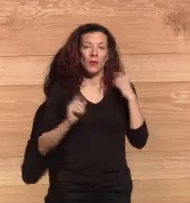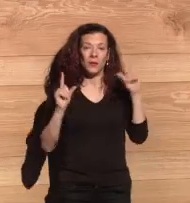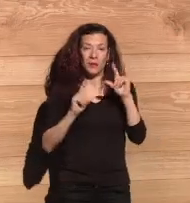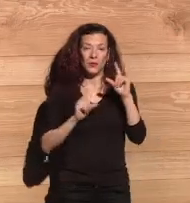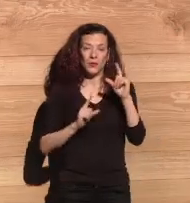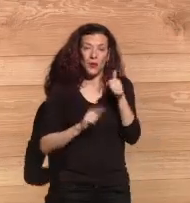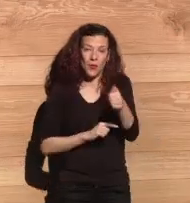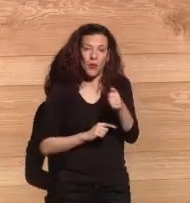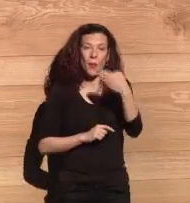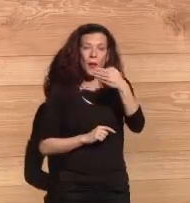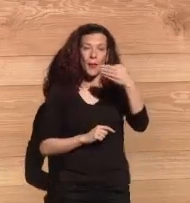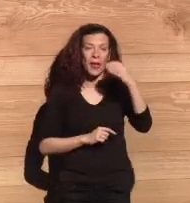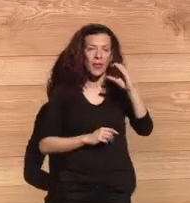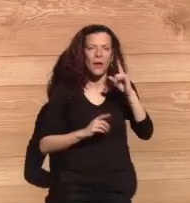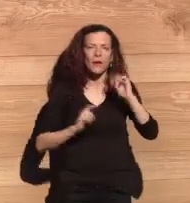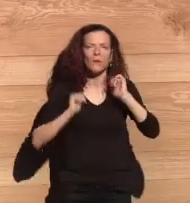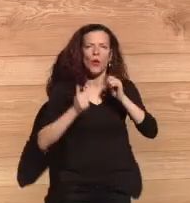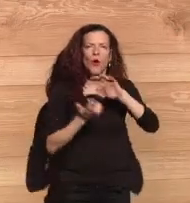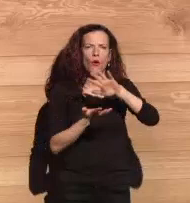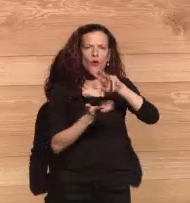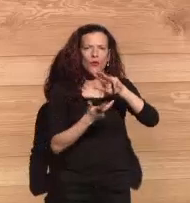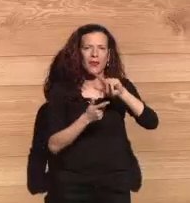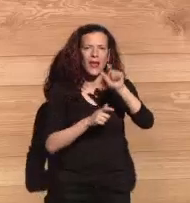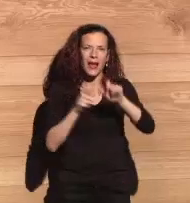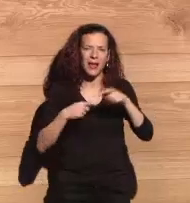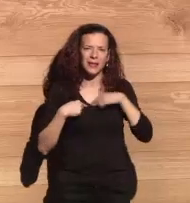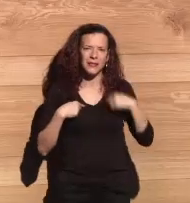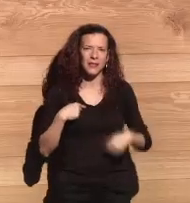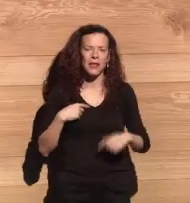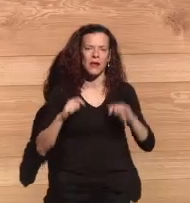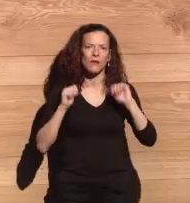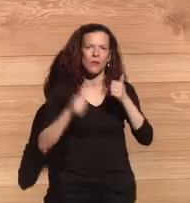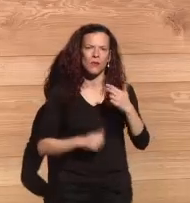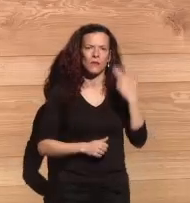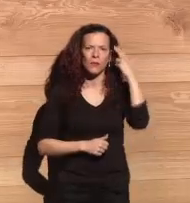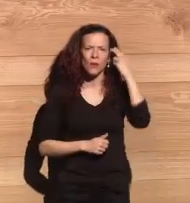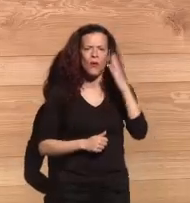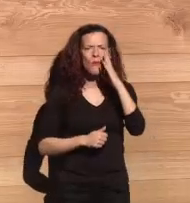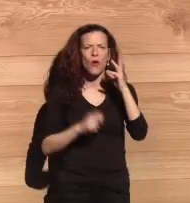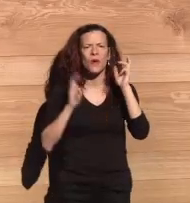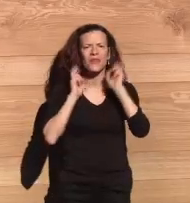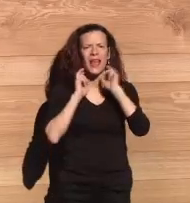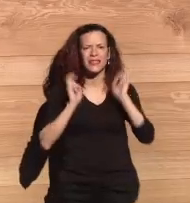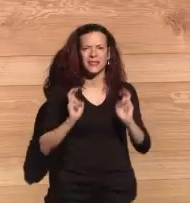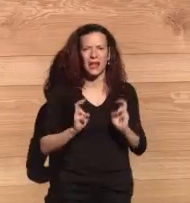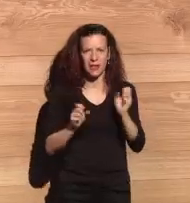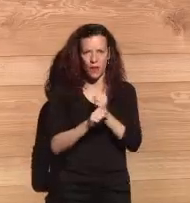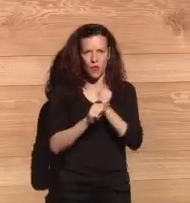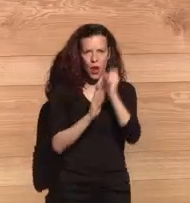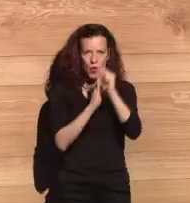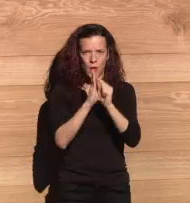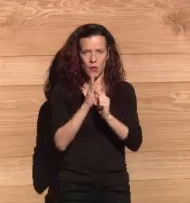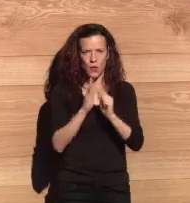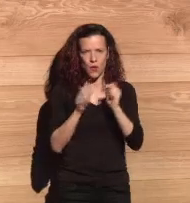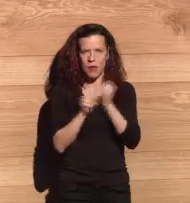a salir noticias de los primeros chinos que se empiezan a suicidar por el estrés laboral, bueno, y por las condiciones laborales en las que